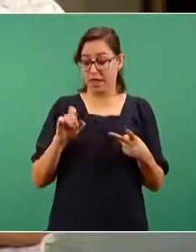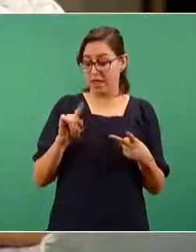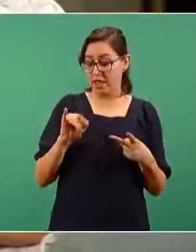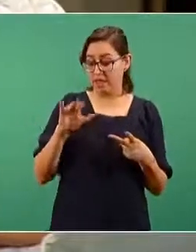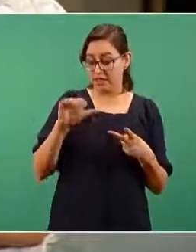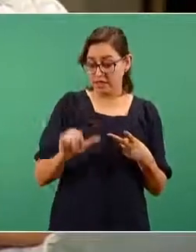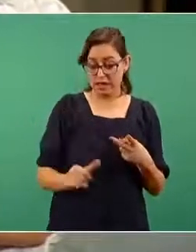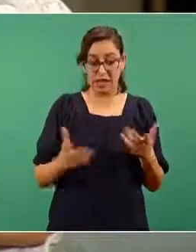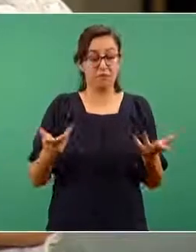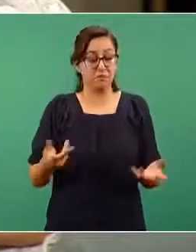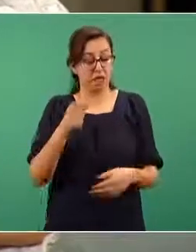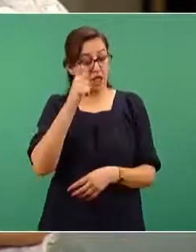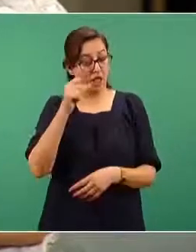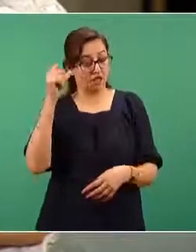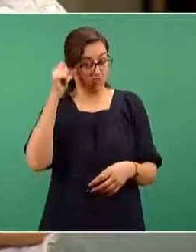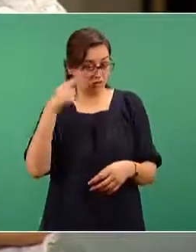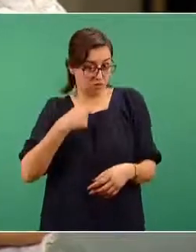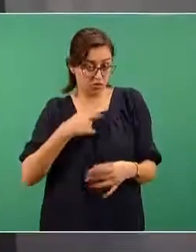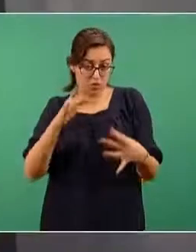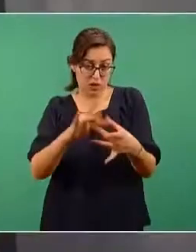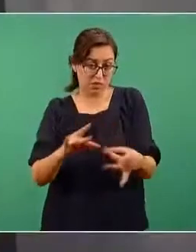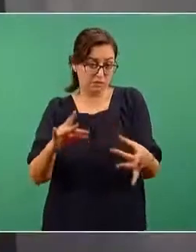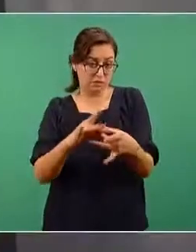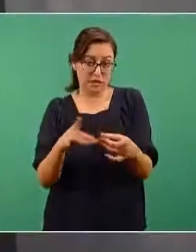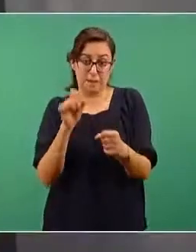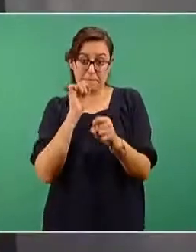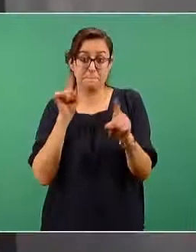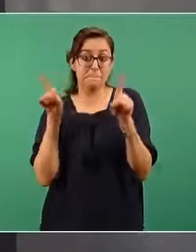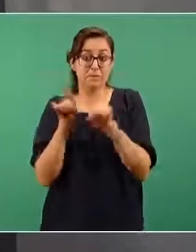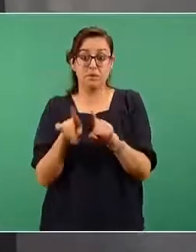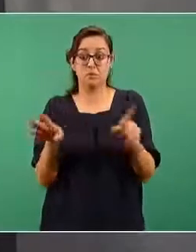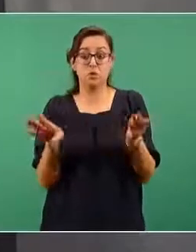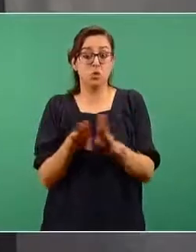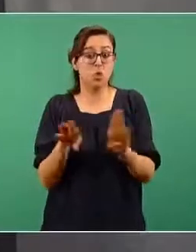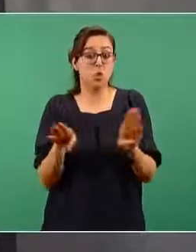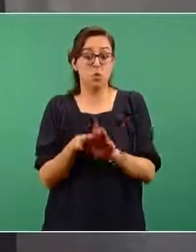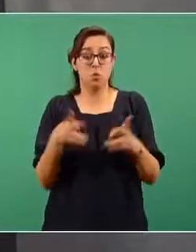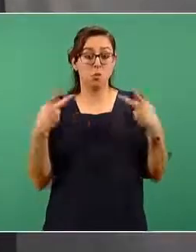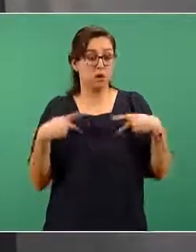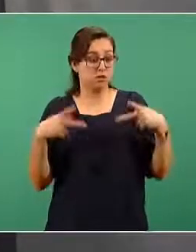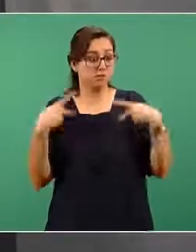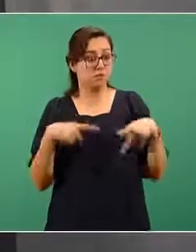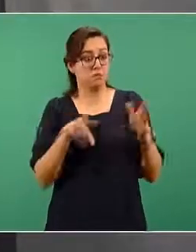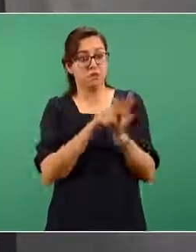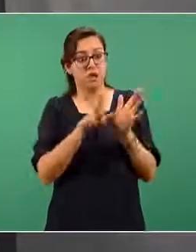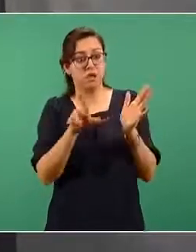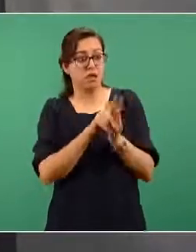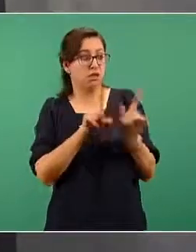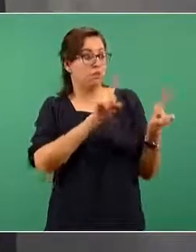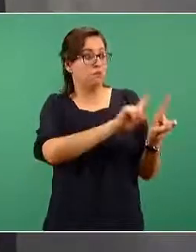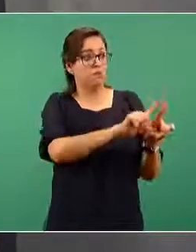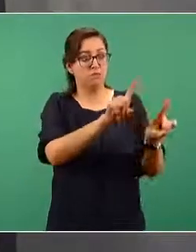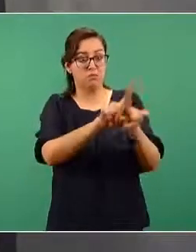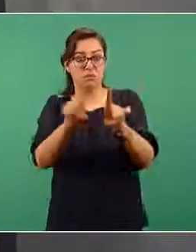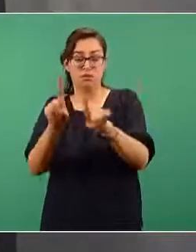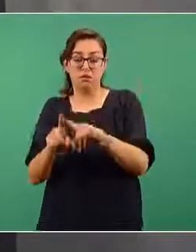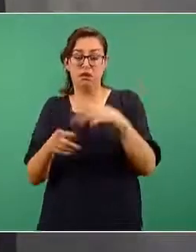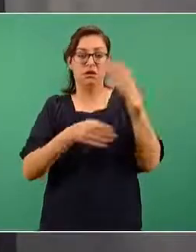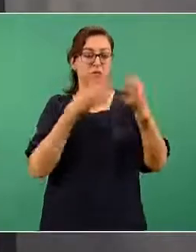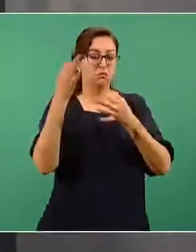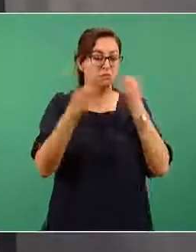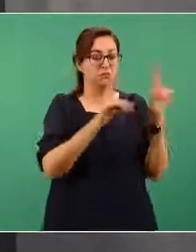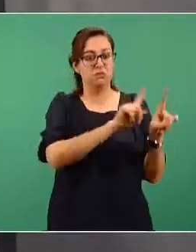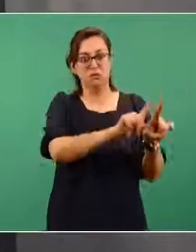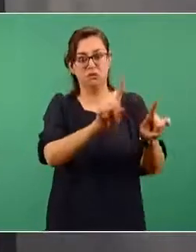el interés específico que mostraban algunos medios de circulación nacional respecto a si realizaba yo o